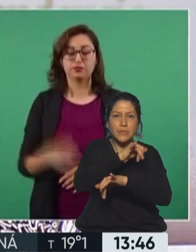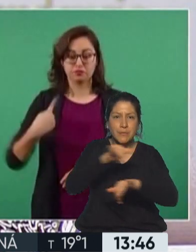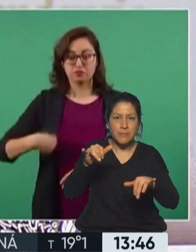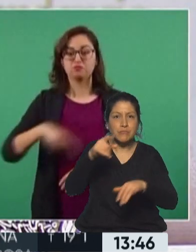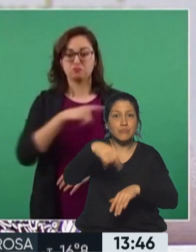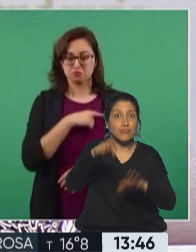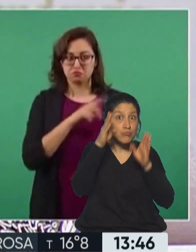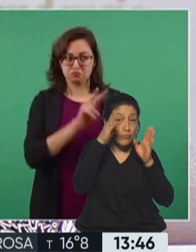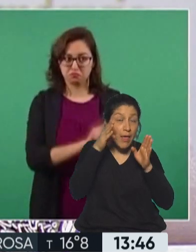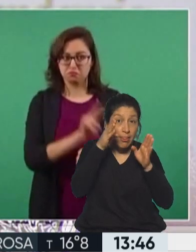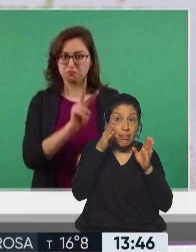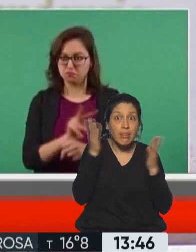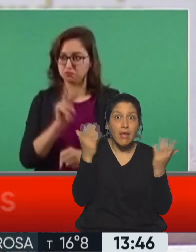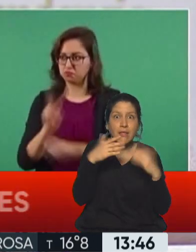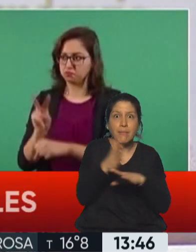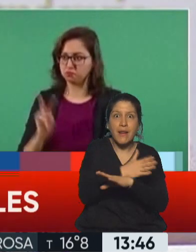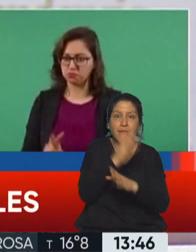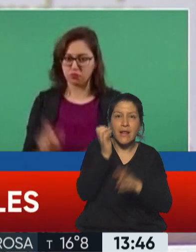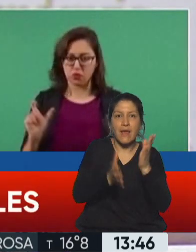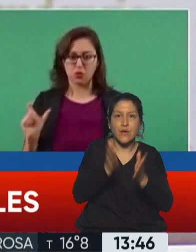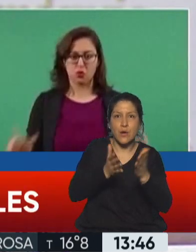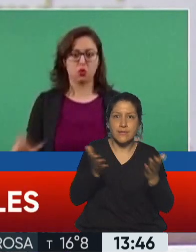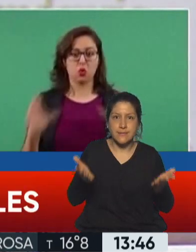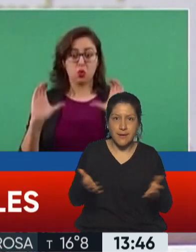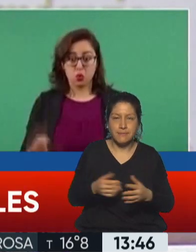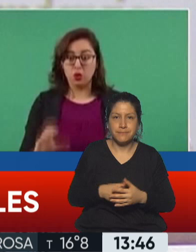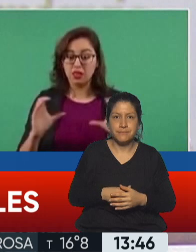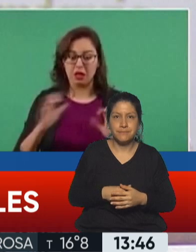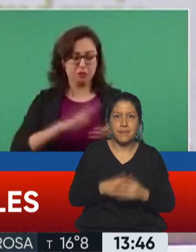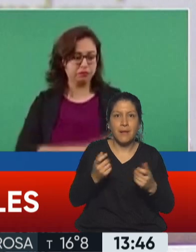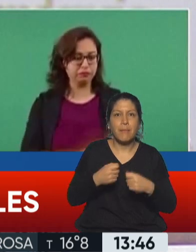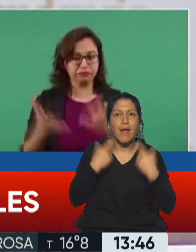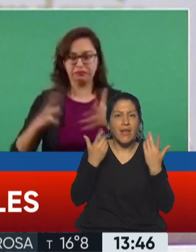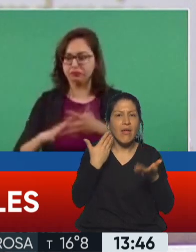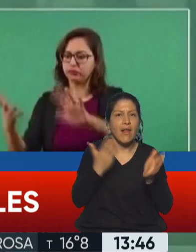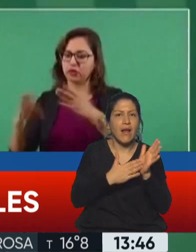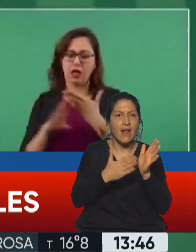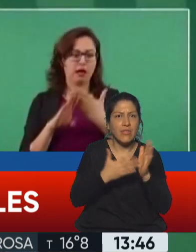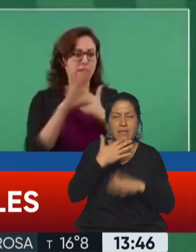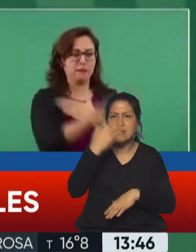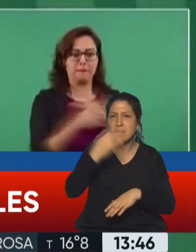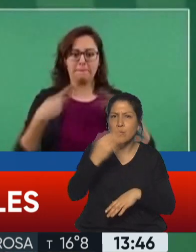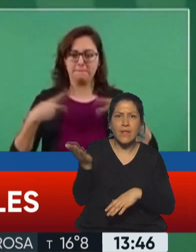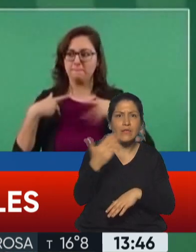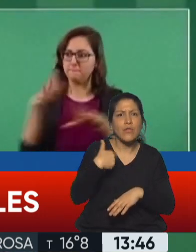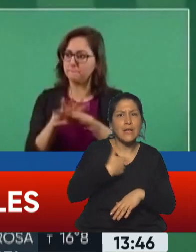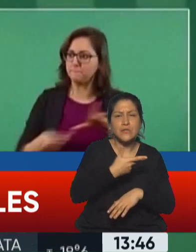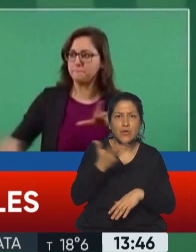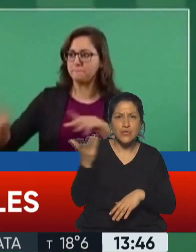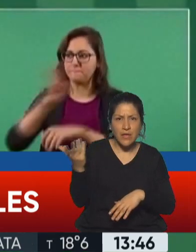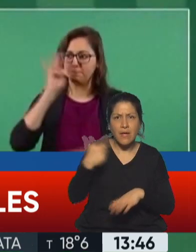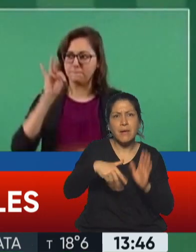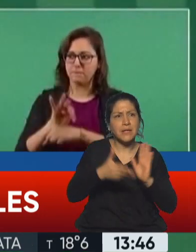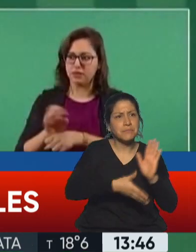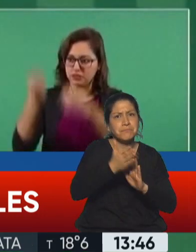muy pendientes para evitar la violencia, para darle garantía, seguridad a la gente de